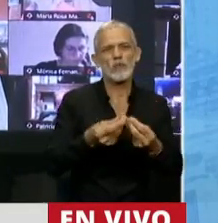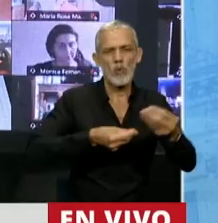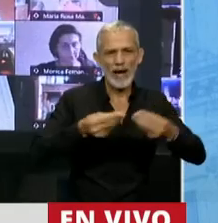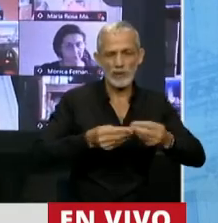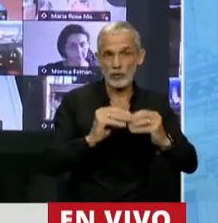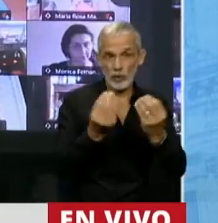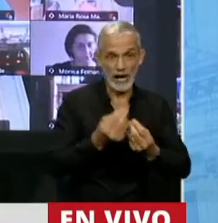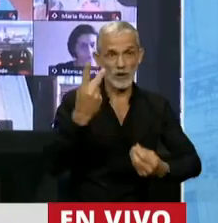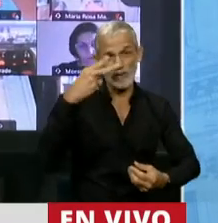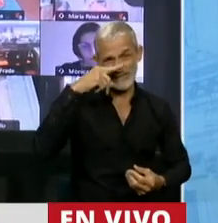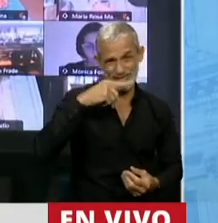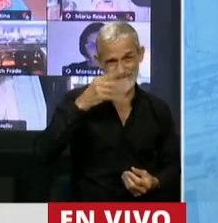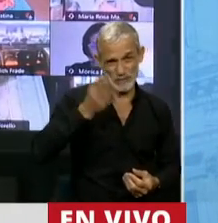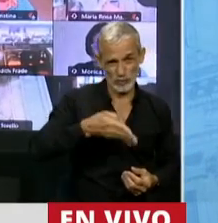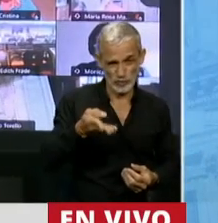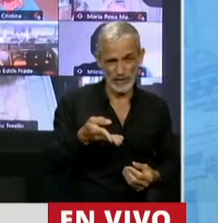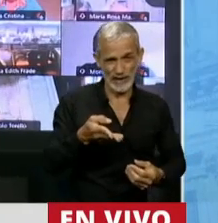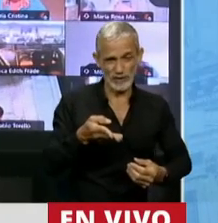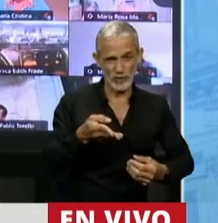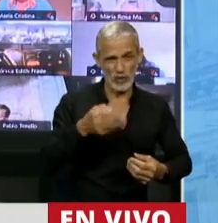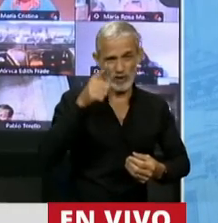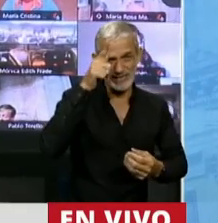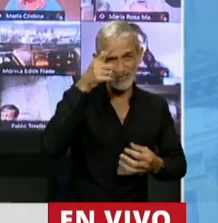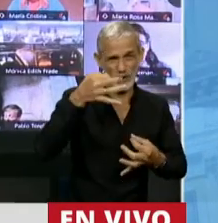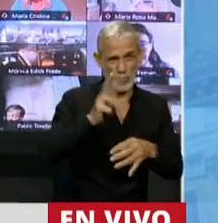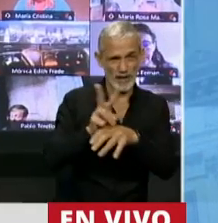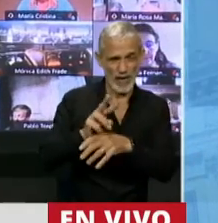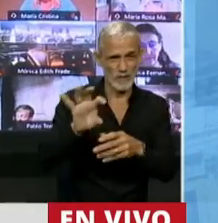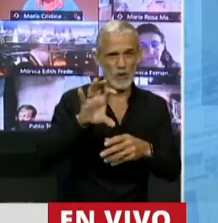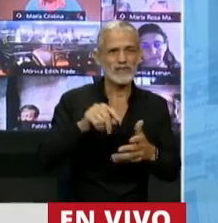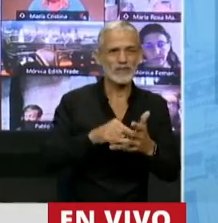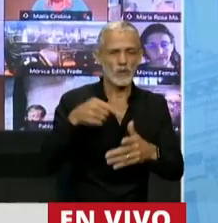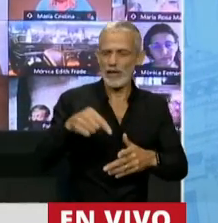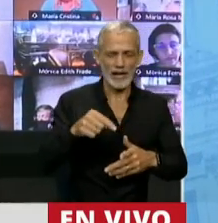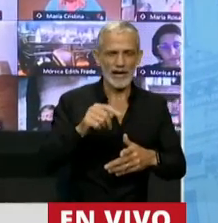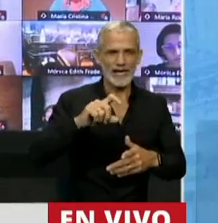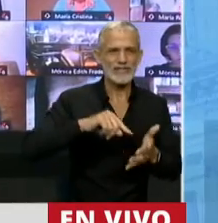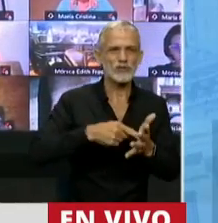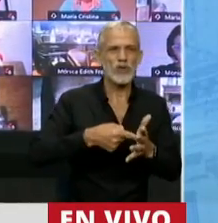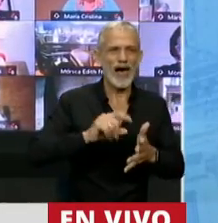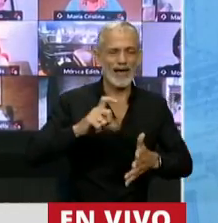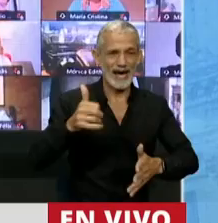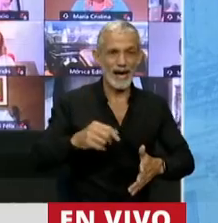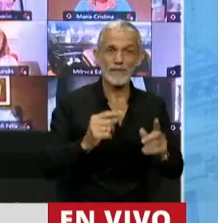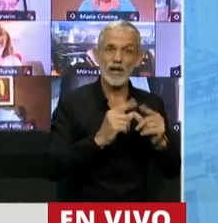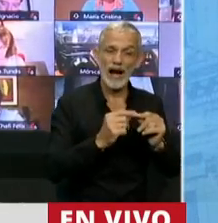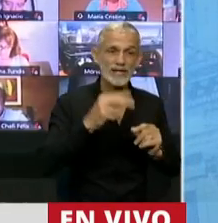de seguridad de la Ciudad Autónoma de Buenos Aires. Y se volverá al artículo 8